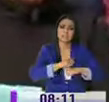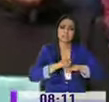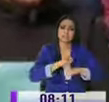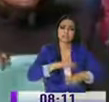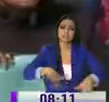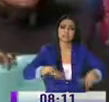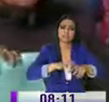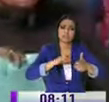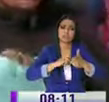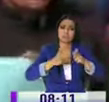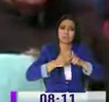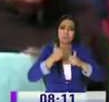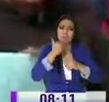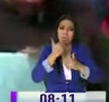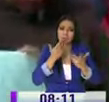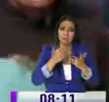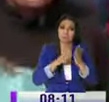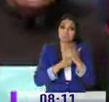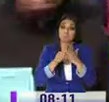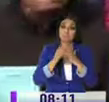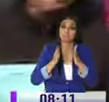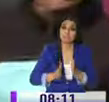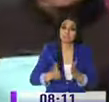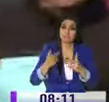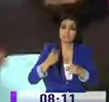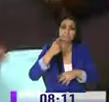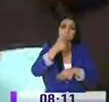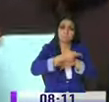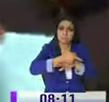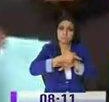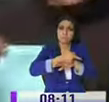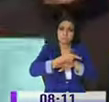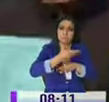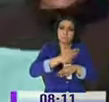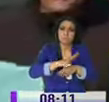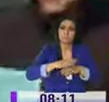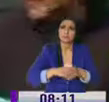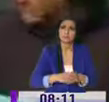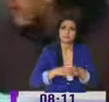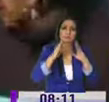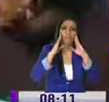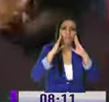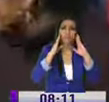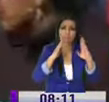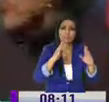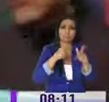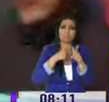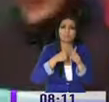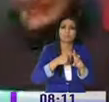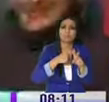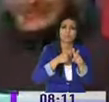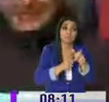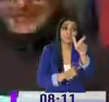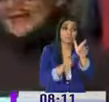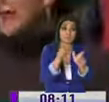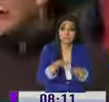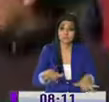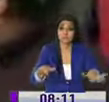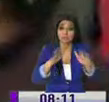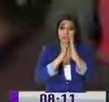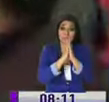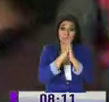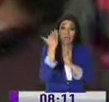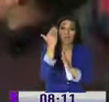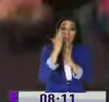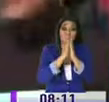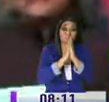entonces si el ministro dispuso que se que se atiendan todos los dos pedidos que hizo el señor alcalde